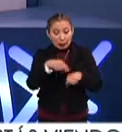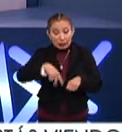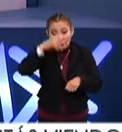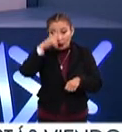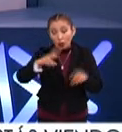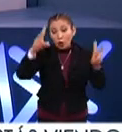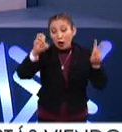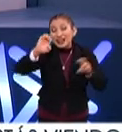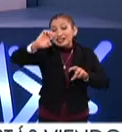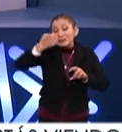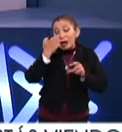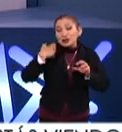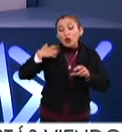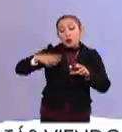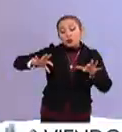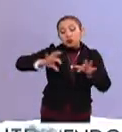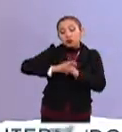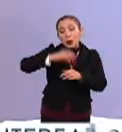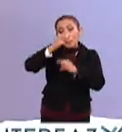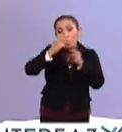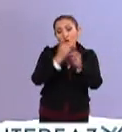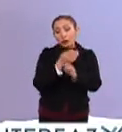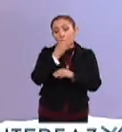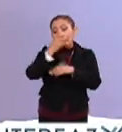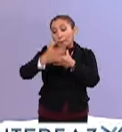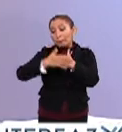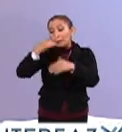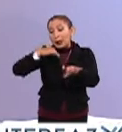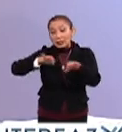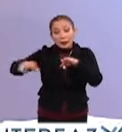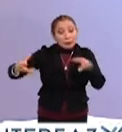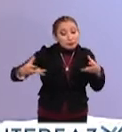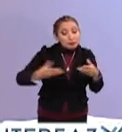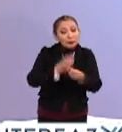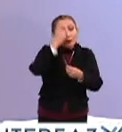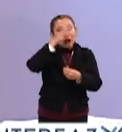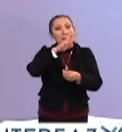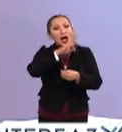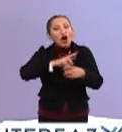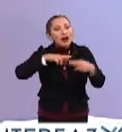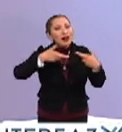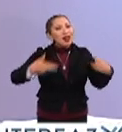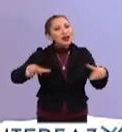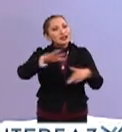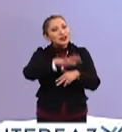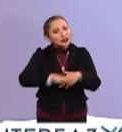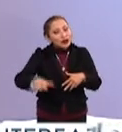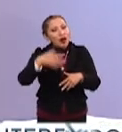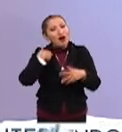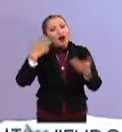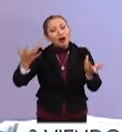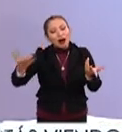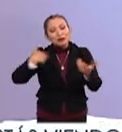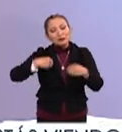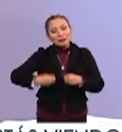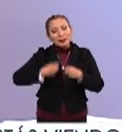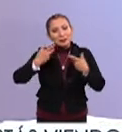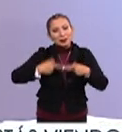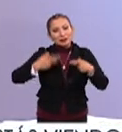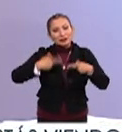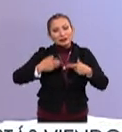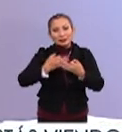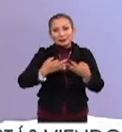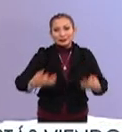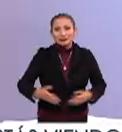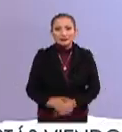México fue El espacio une al mundo, un llamado a trabajar en conjunto para mejorar las relaciones entre los habitantes de la